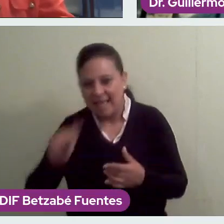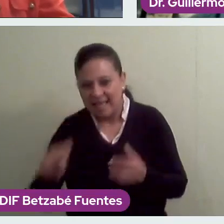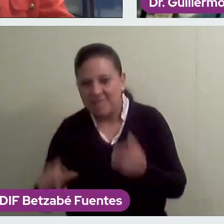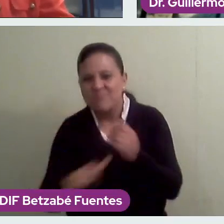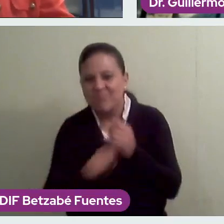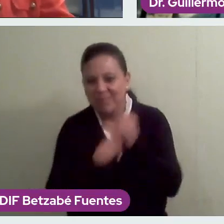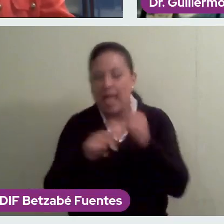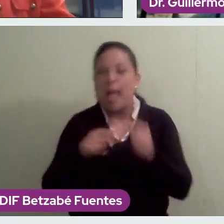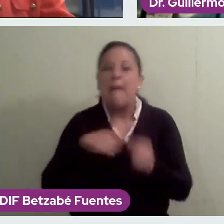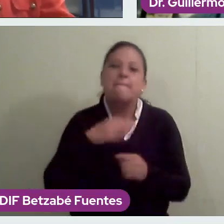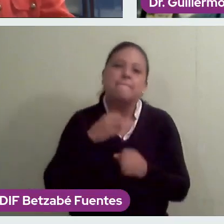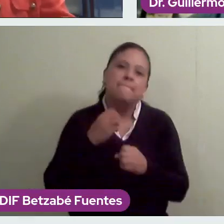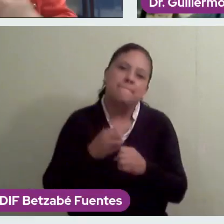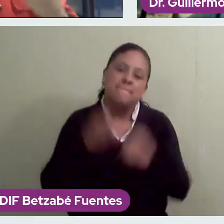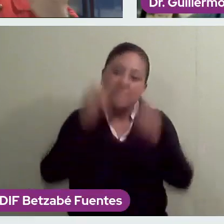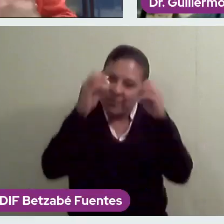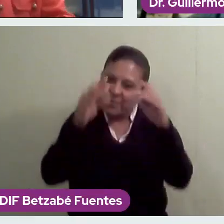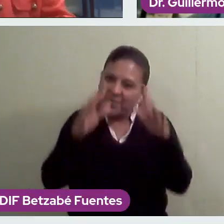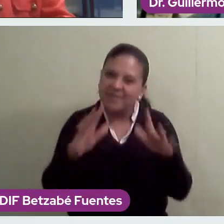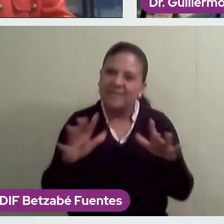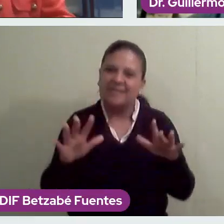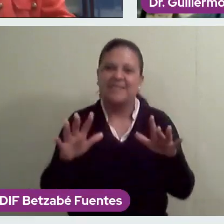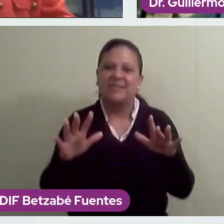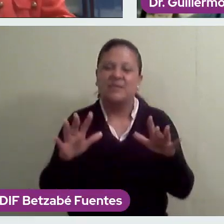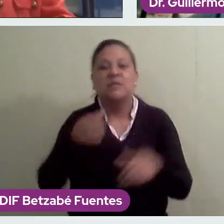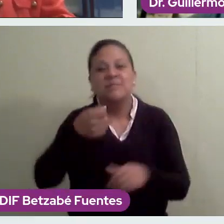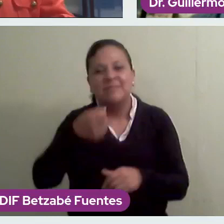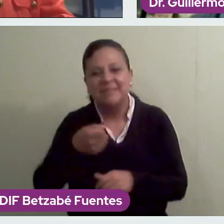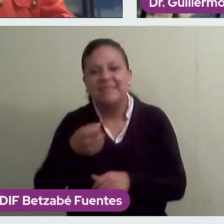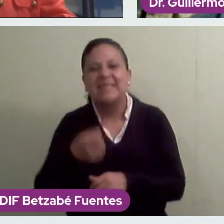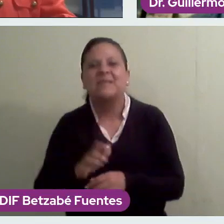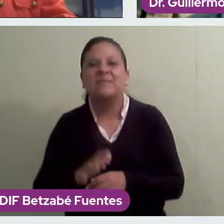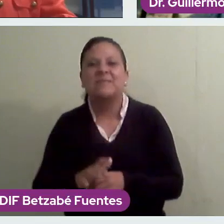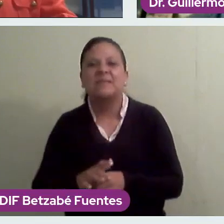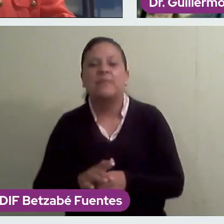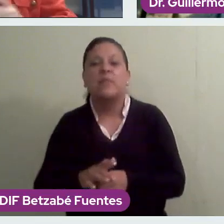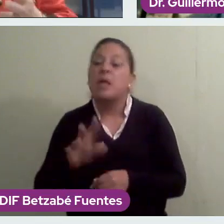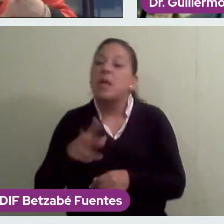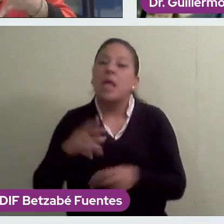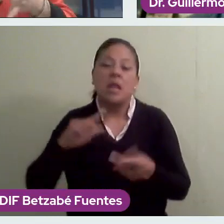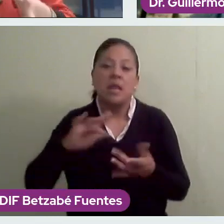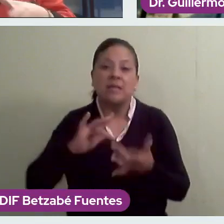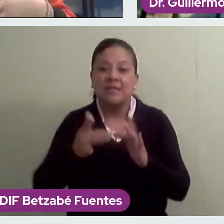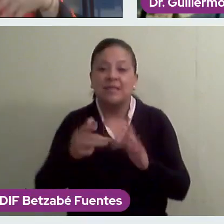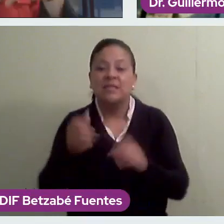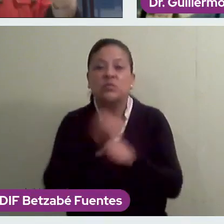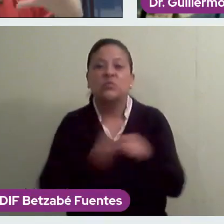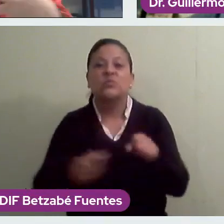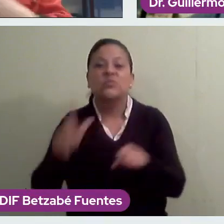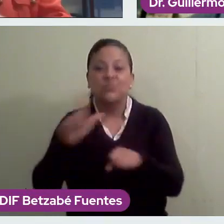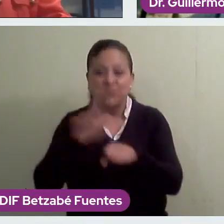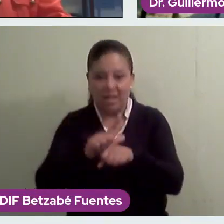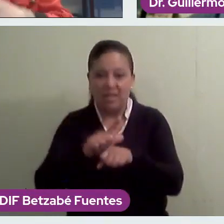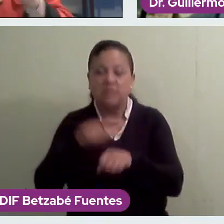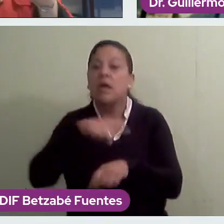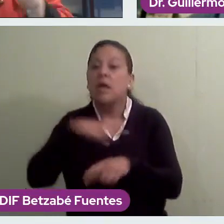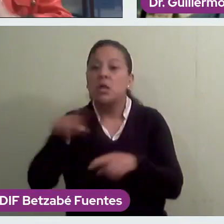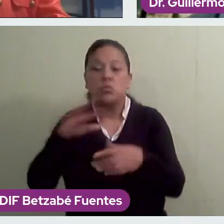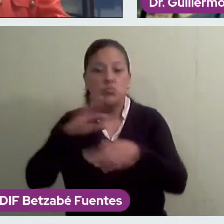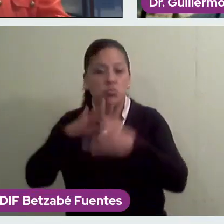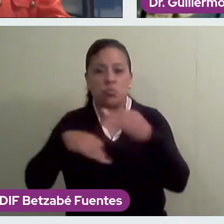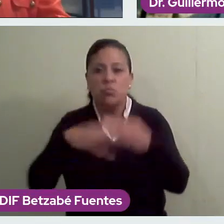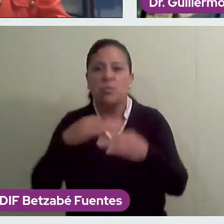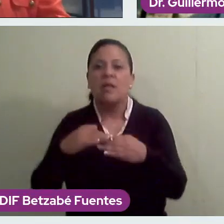gracias por compartir su conocimiento, le dejan saludos, doctor, y bueno, pues en las redes sociales quedan sus datos, queda la explicación de hoy,